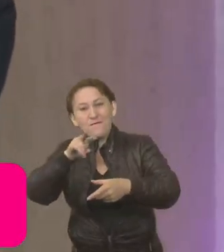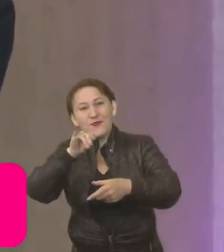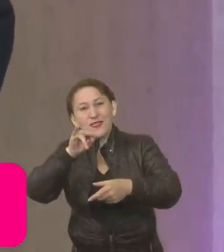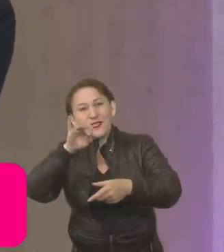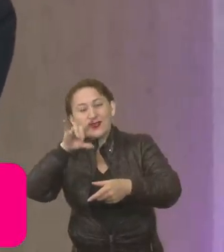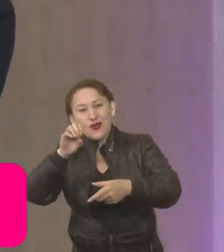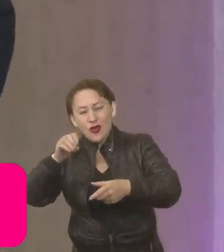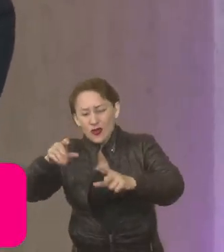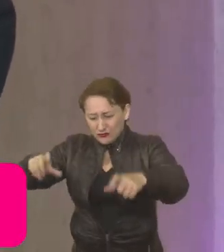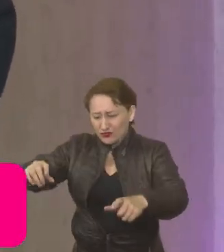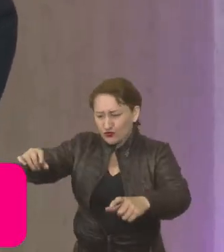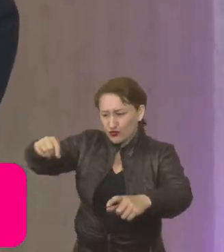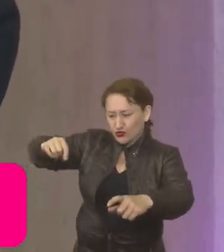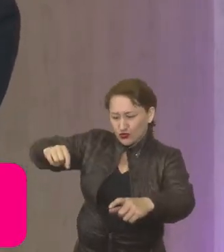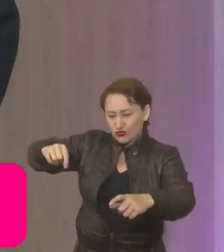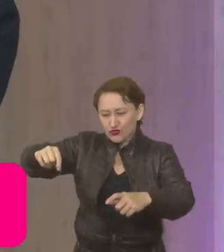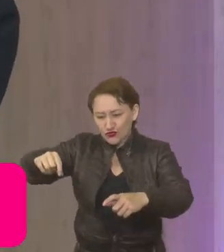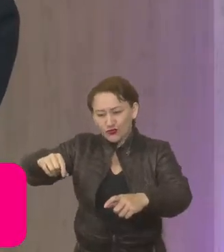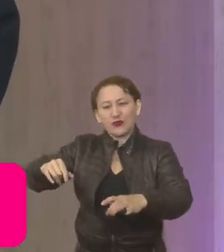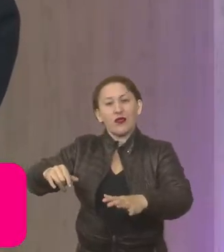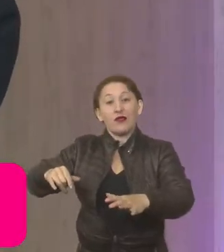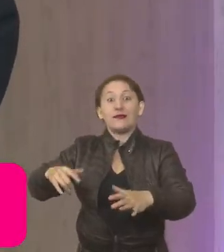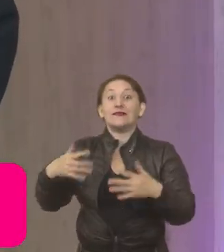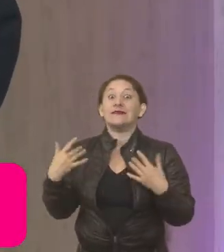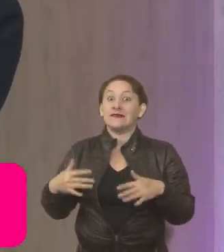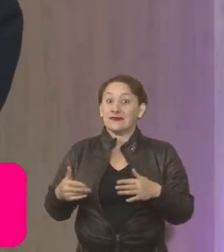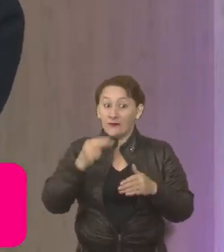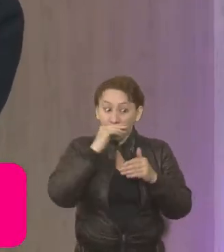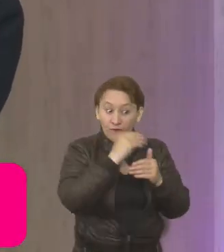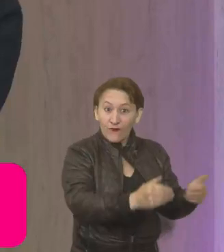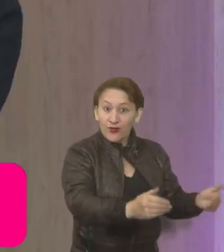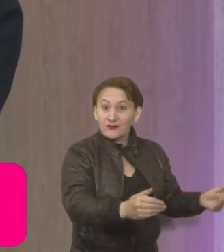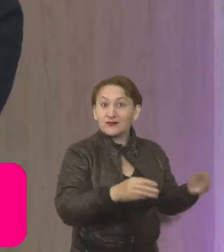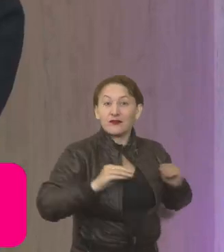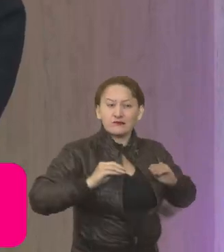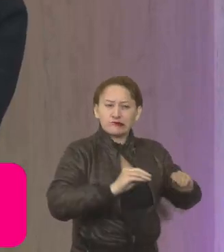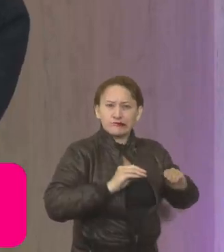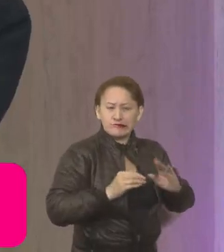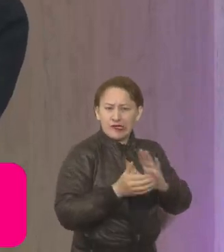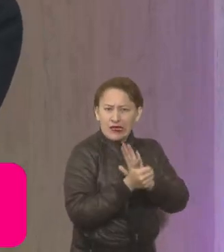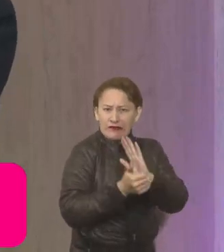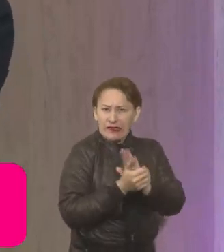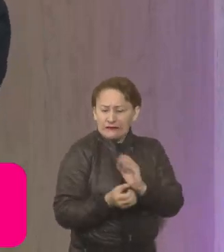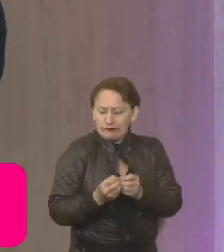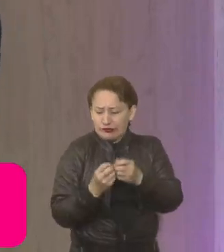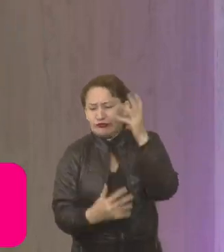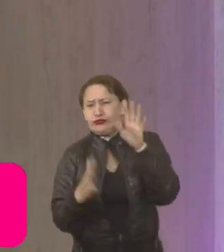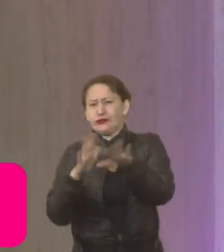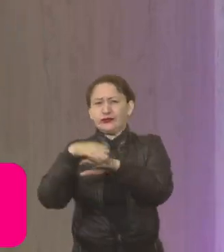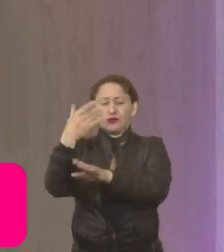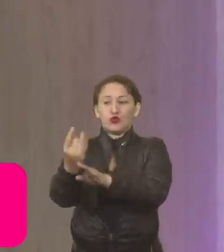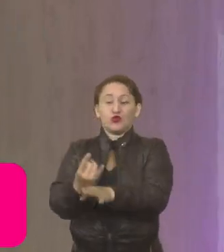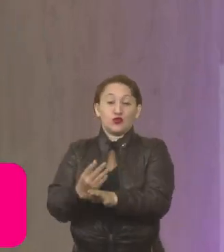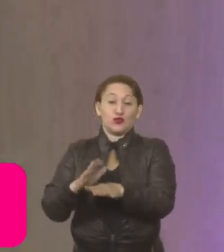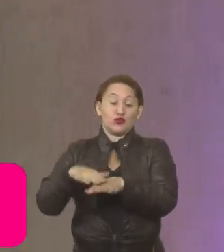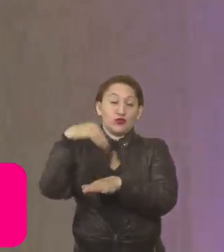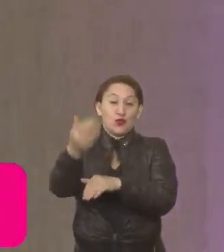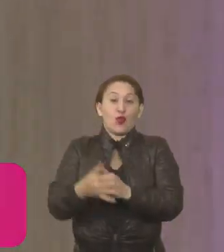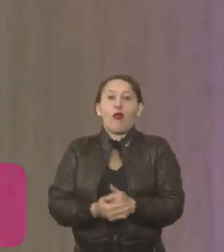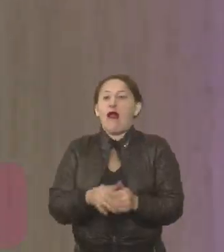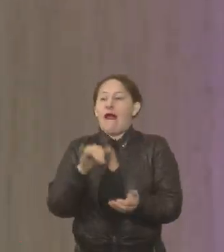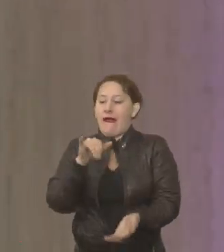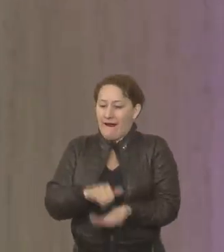con agujas. ¿Cómo puede uno desde la infancia empezar a tener un resto de habilidades que después puede explotar más